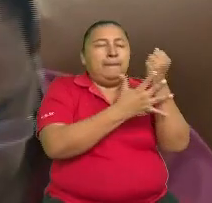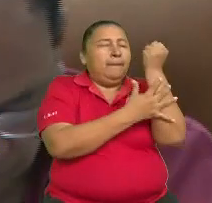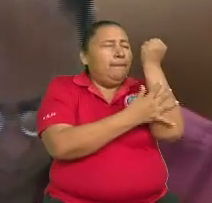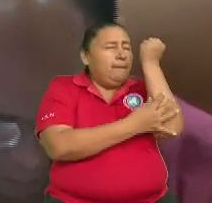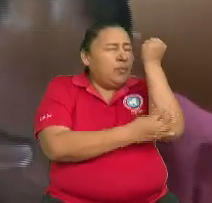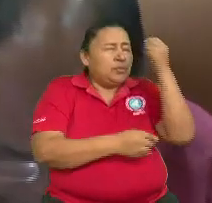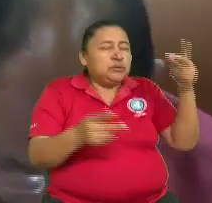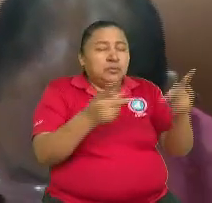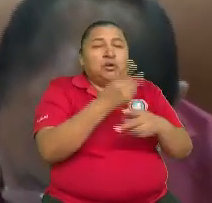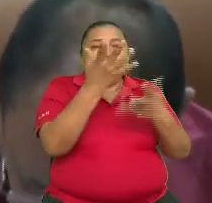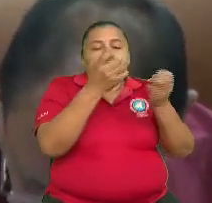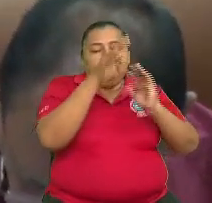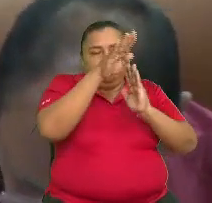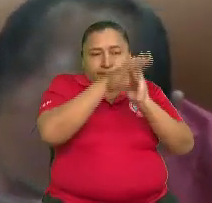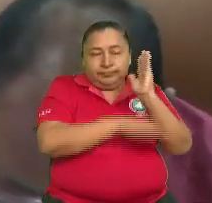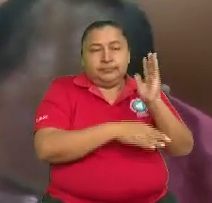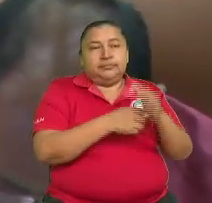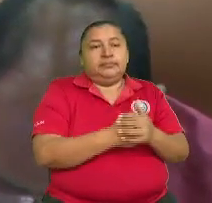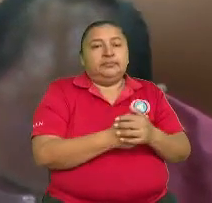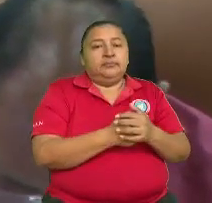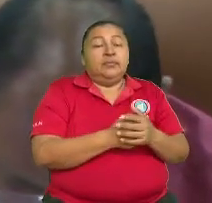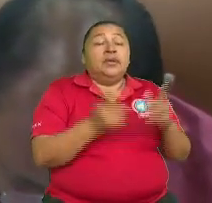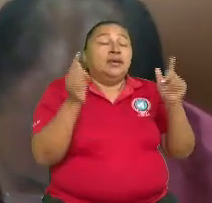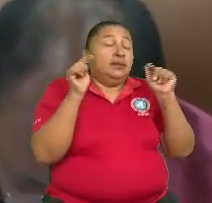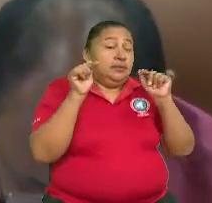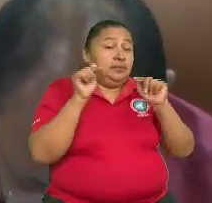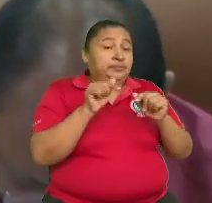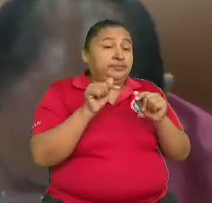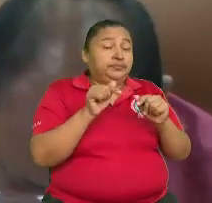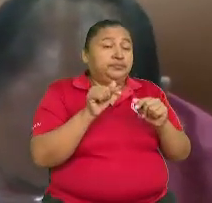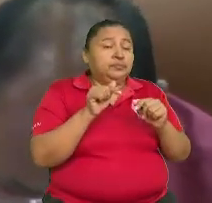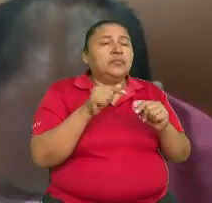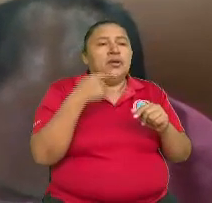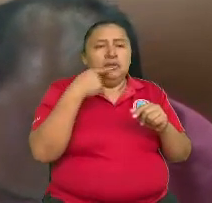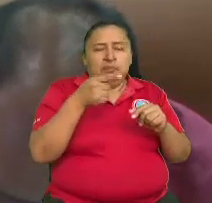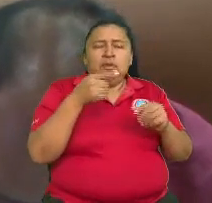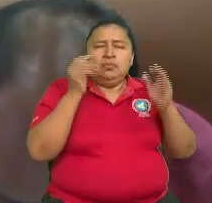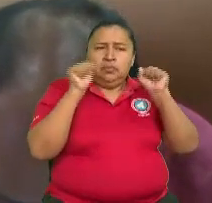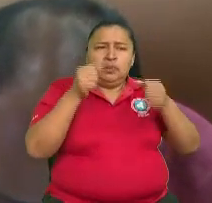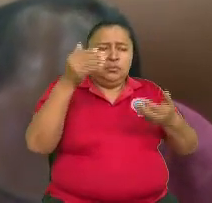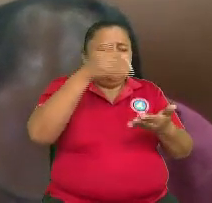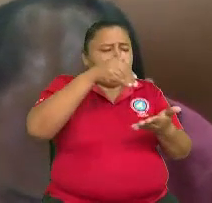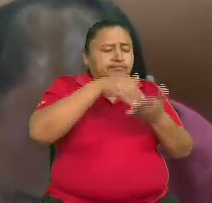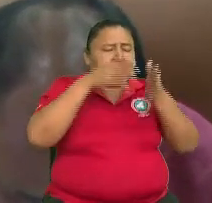extrema. Y es aquí donde se centra este nuevo esfuerzo.